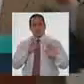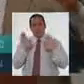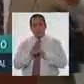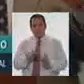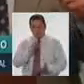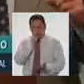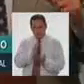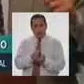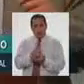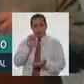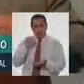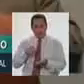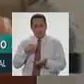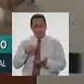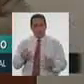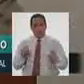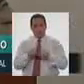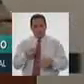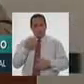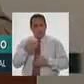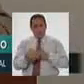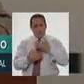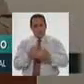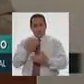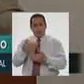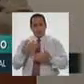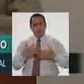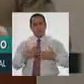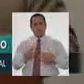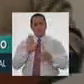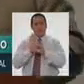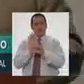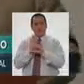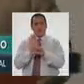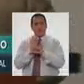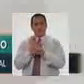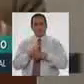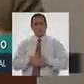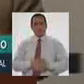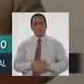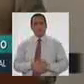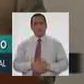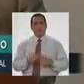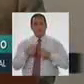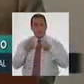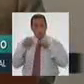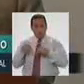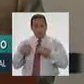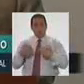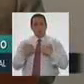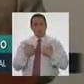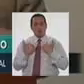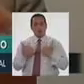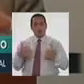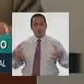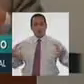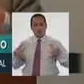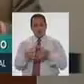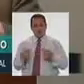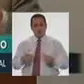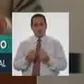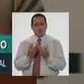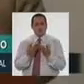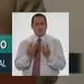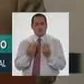que tenemos que poner para la aplicación de nuestras leyes y de nuestras normas. Y para eso tenemos un ejército